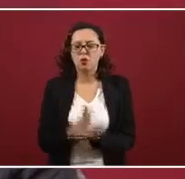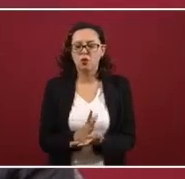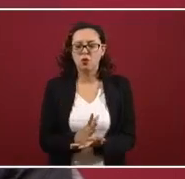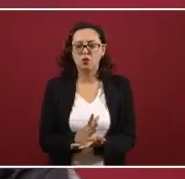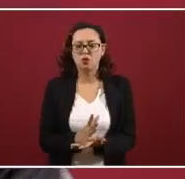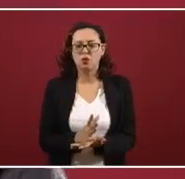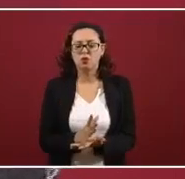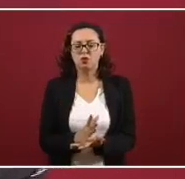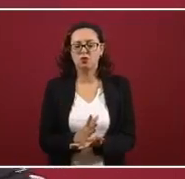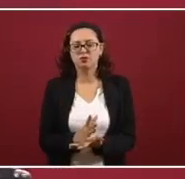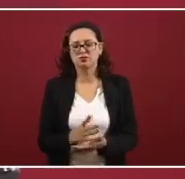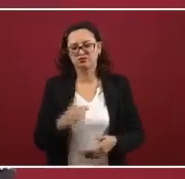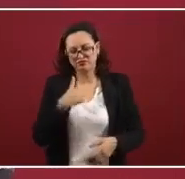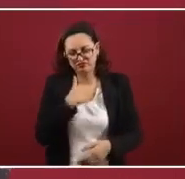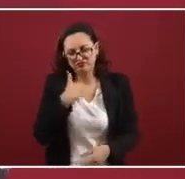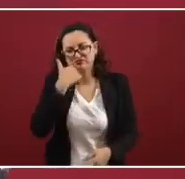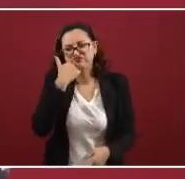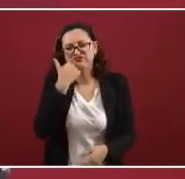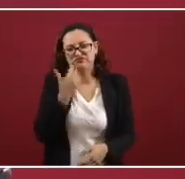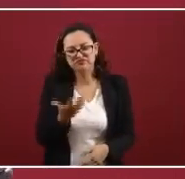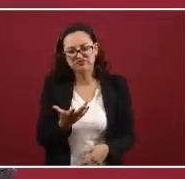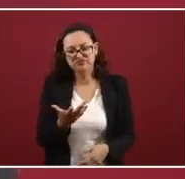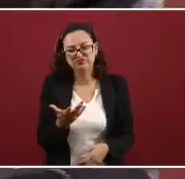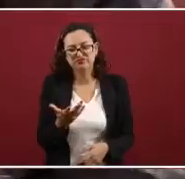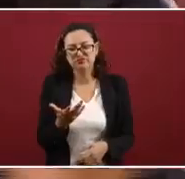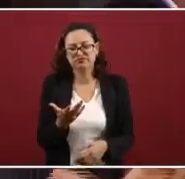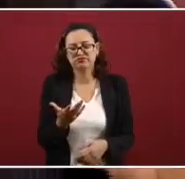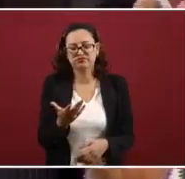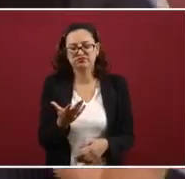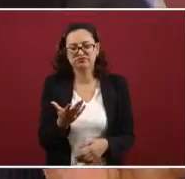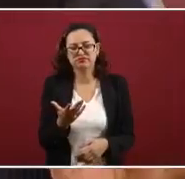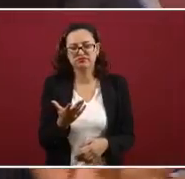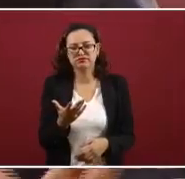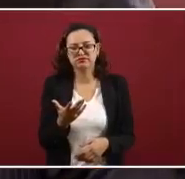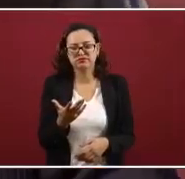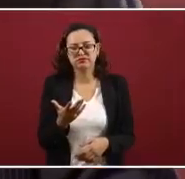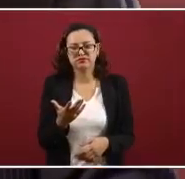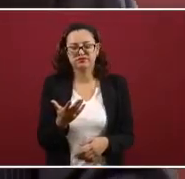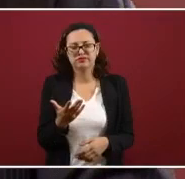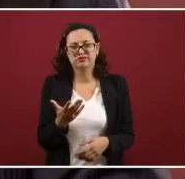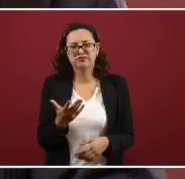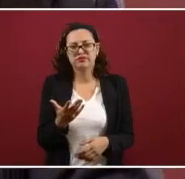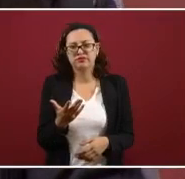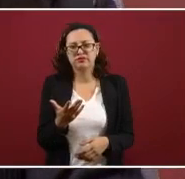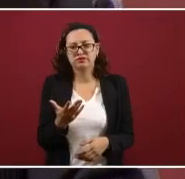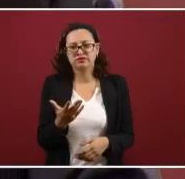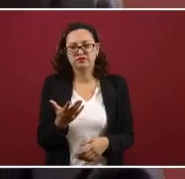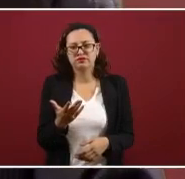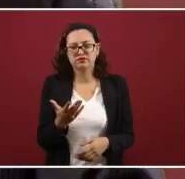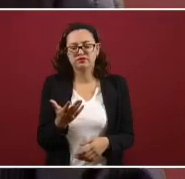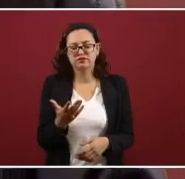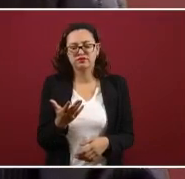que quisiera es de que no me